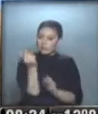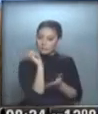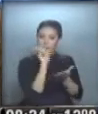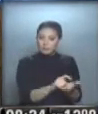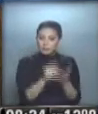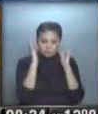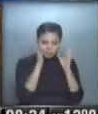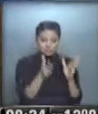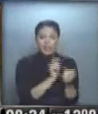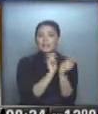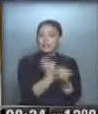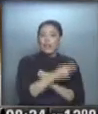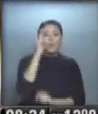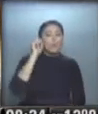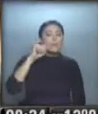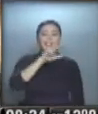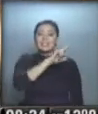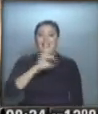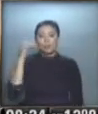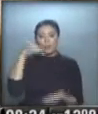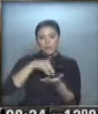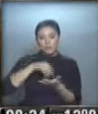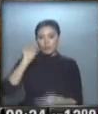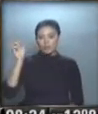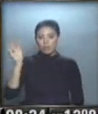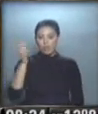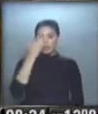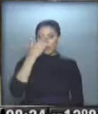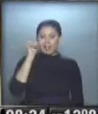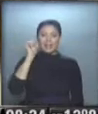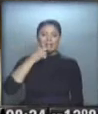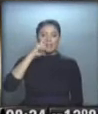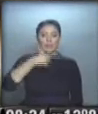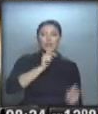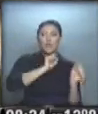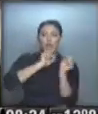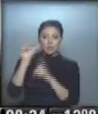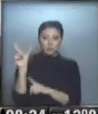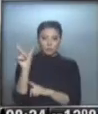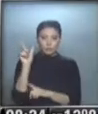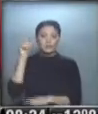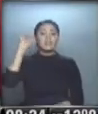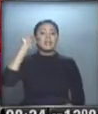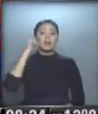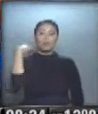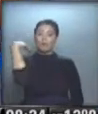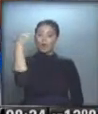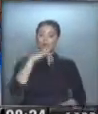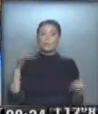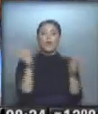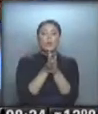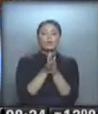apunta a reemplazar 9 mil 300 millones de dólares para importar gas y petróleo la conferencia la ofreció con el